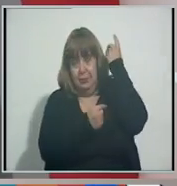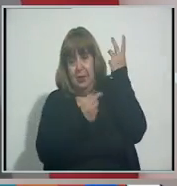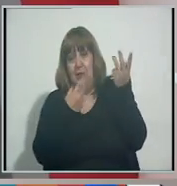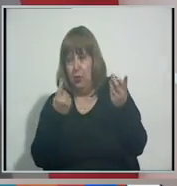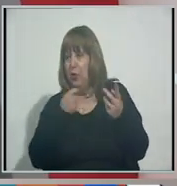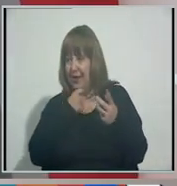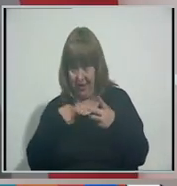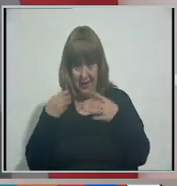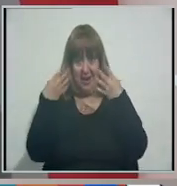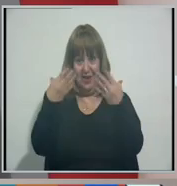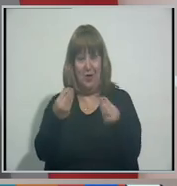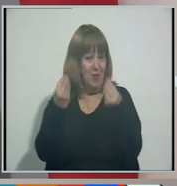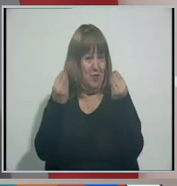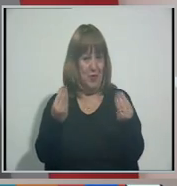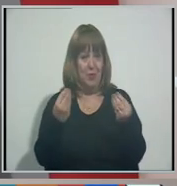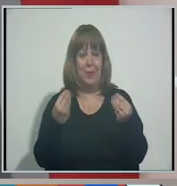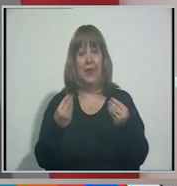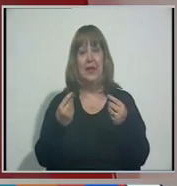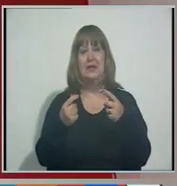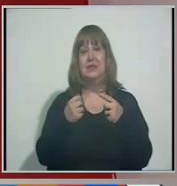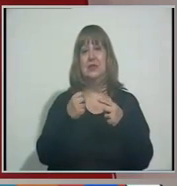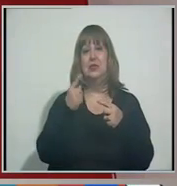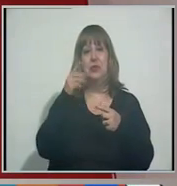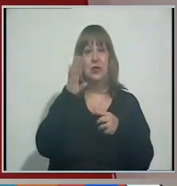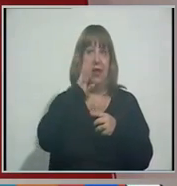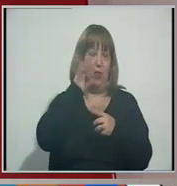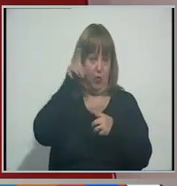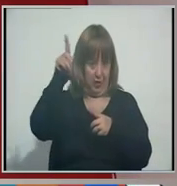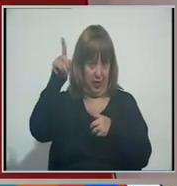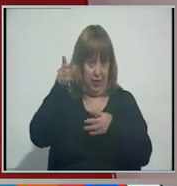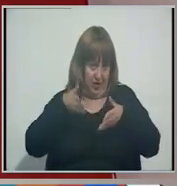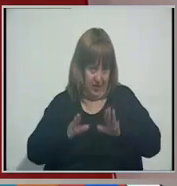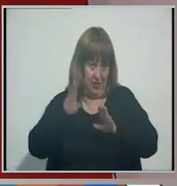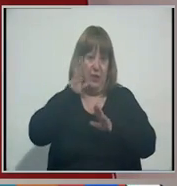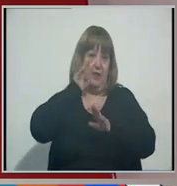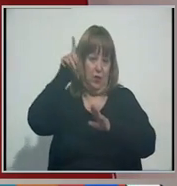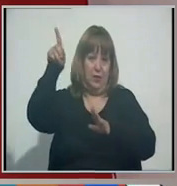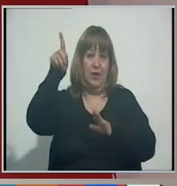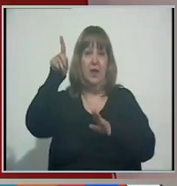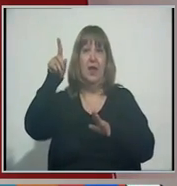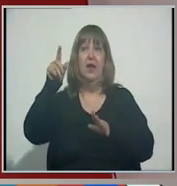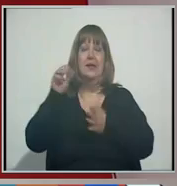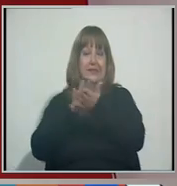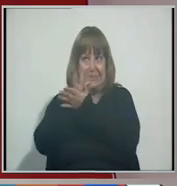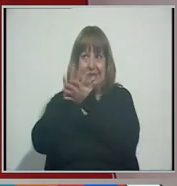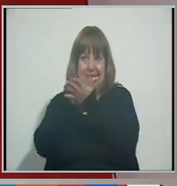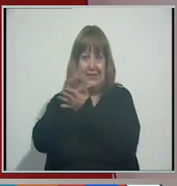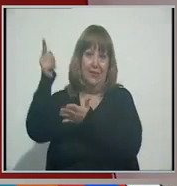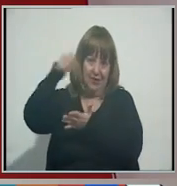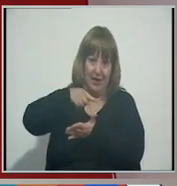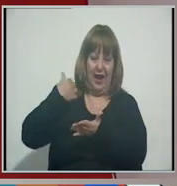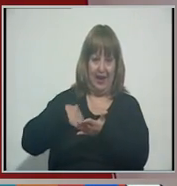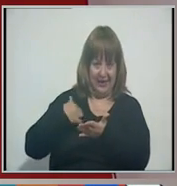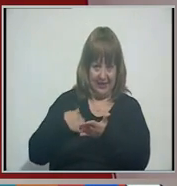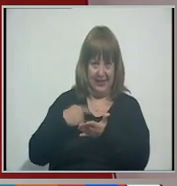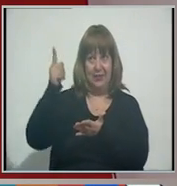tu granito de arena, en definitiva. Claro, ¿no? Nuestras nenas, o sea, nosotros vivíamos en Estados Unidos, nuestras nenas nacieron allá, sí. Y las queríamos convencer de venir acá. Tenemos que decirles, o